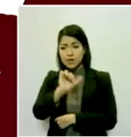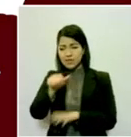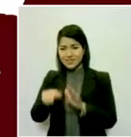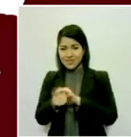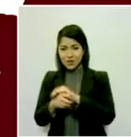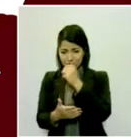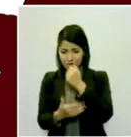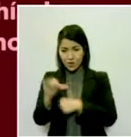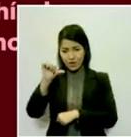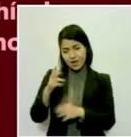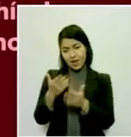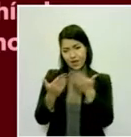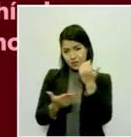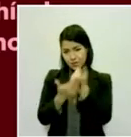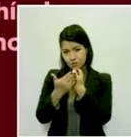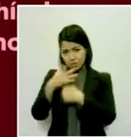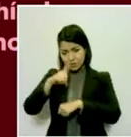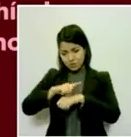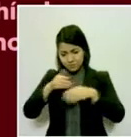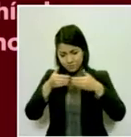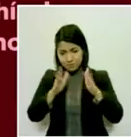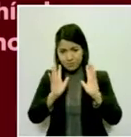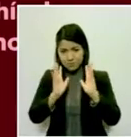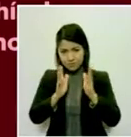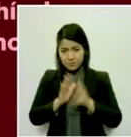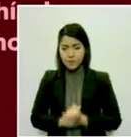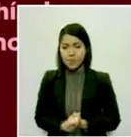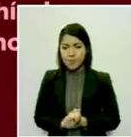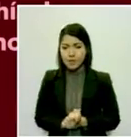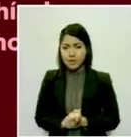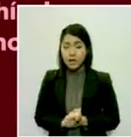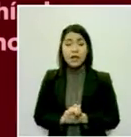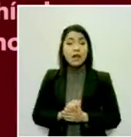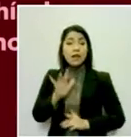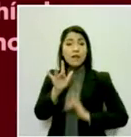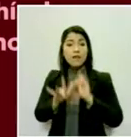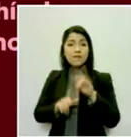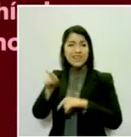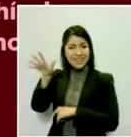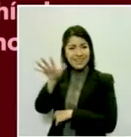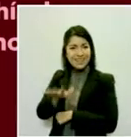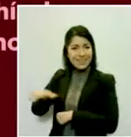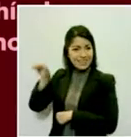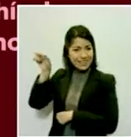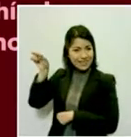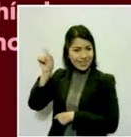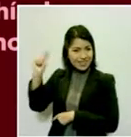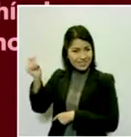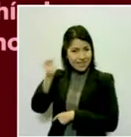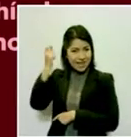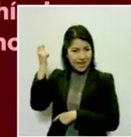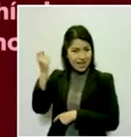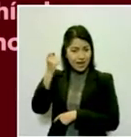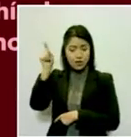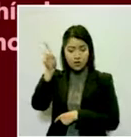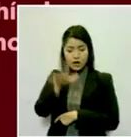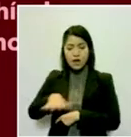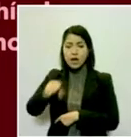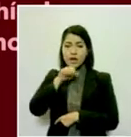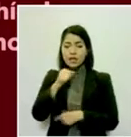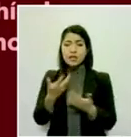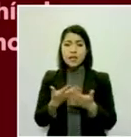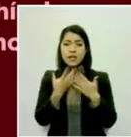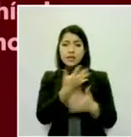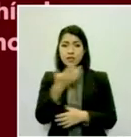Zaguayo se abre ya esta semana. En la Expoferia, que fue el primer módulo que se aperturó, llevamos ya 8,540